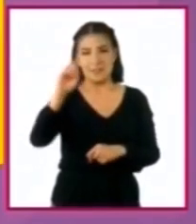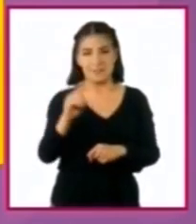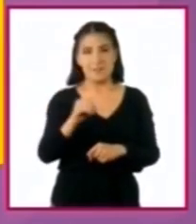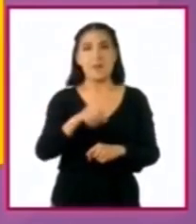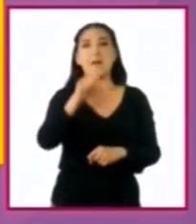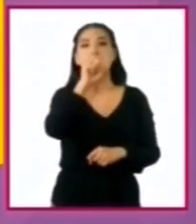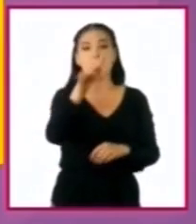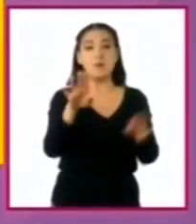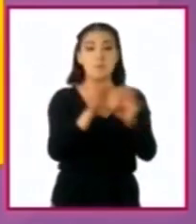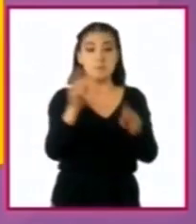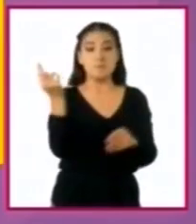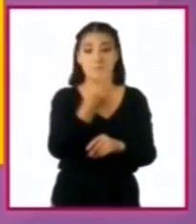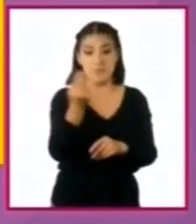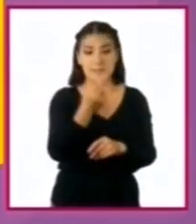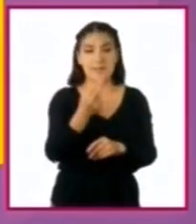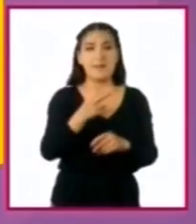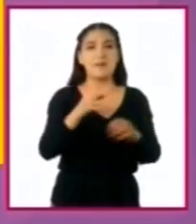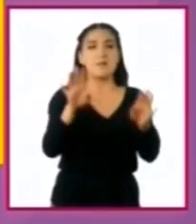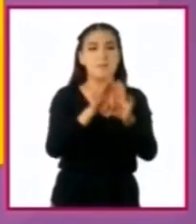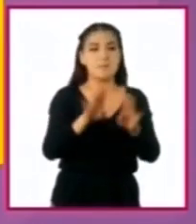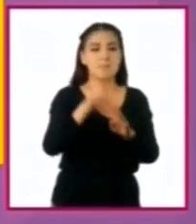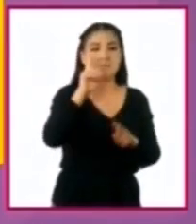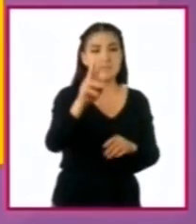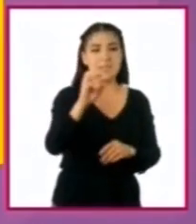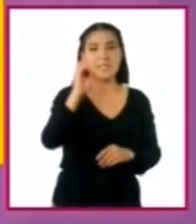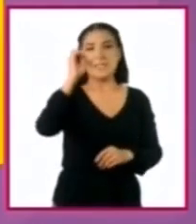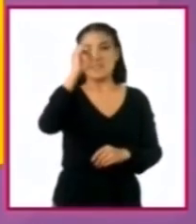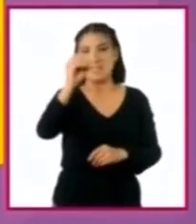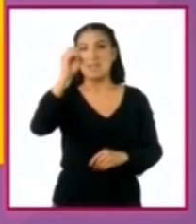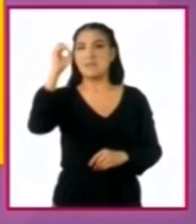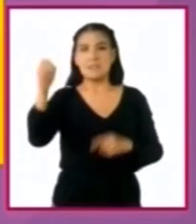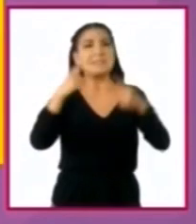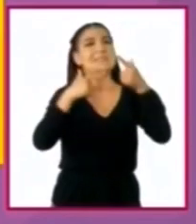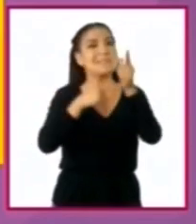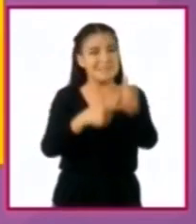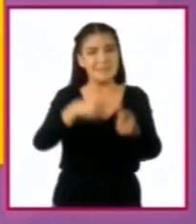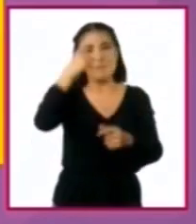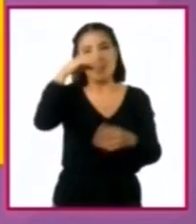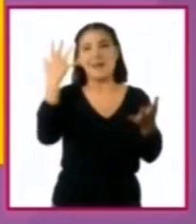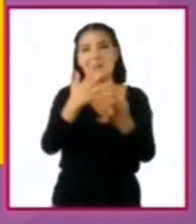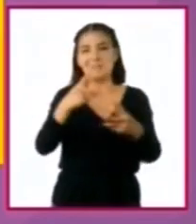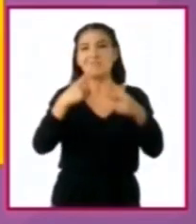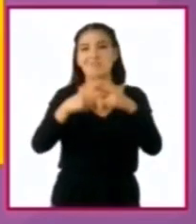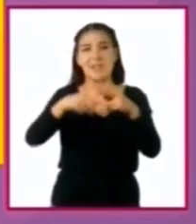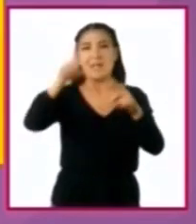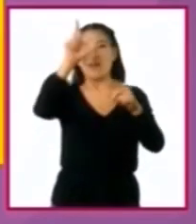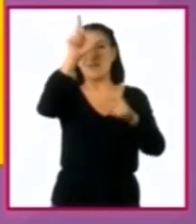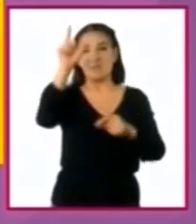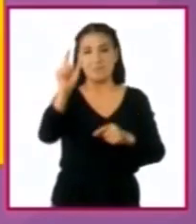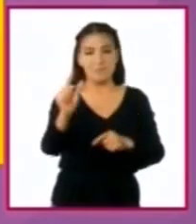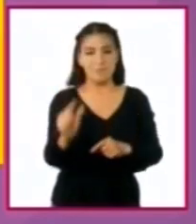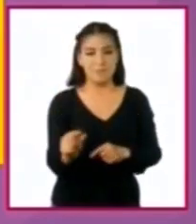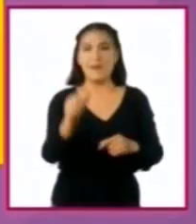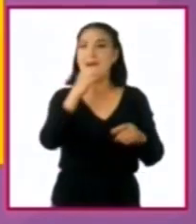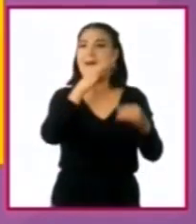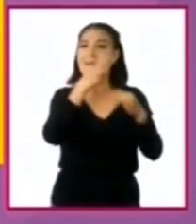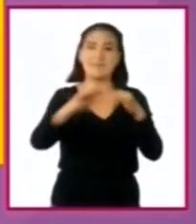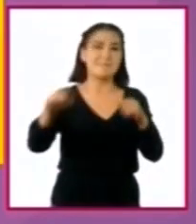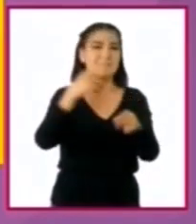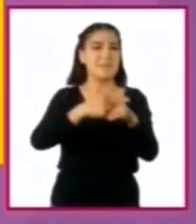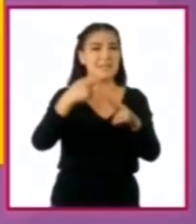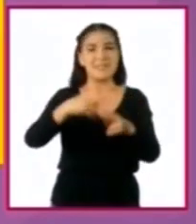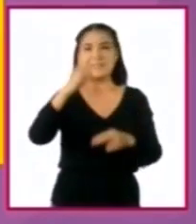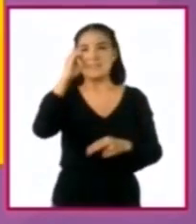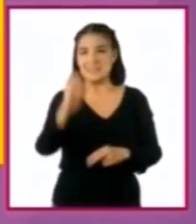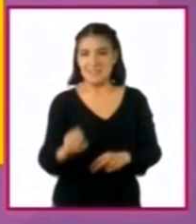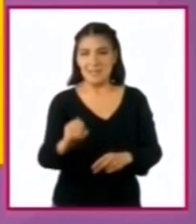Si es necesario, se agregan ceros en el dividendo para seguir operando hasta que el residuo sea 0 o se tenga